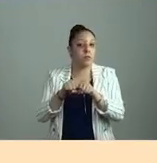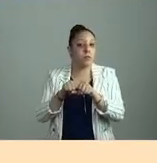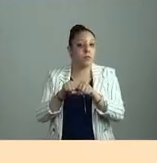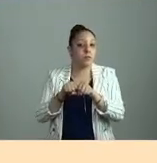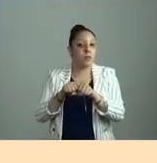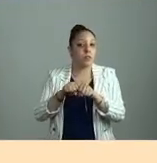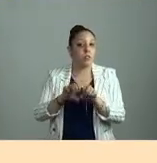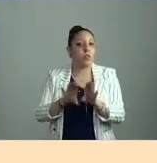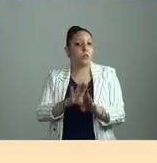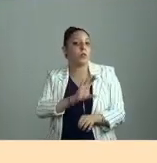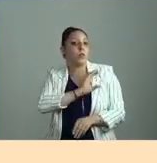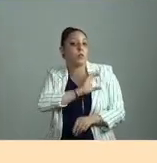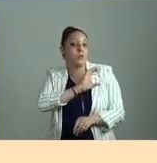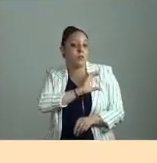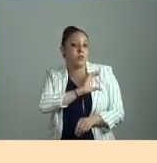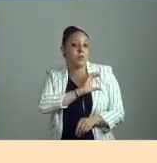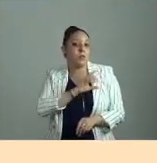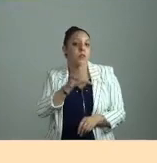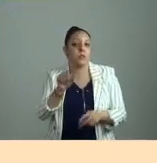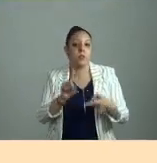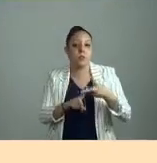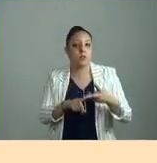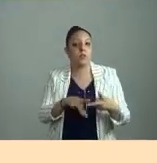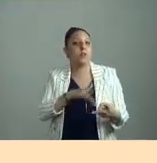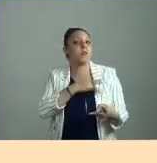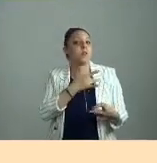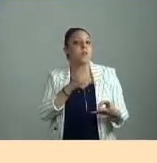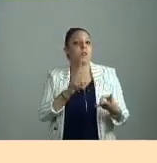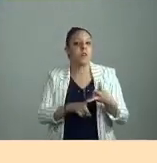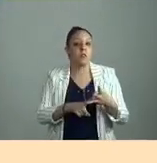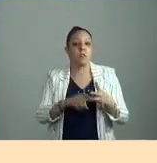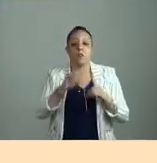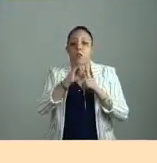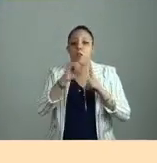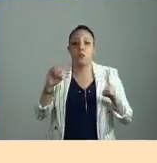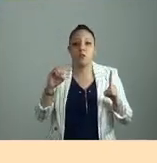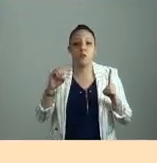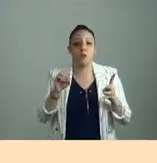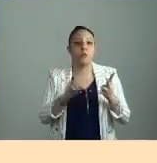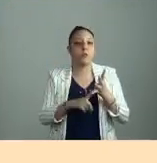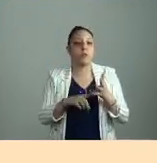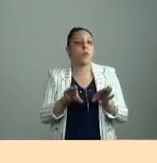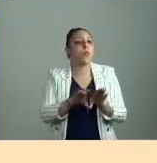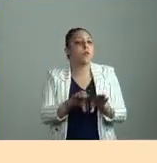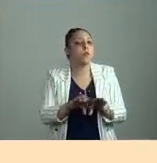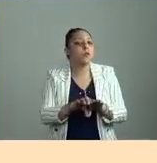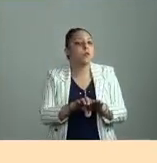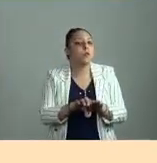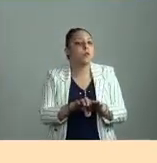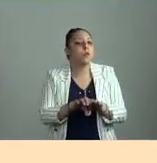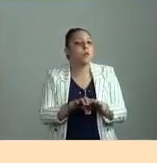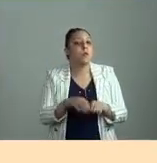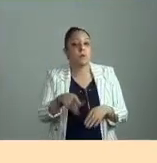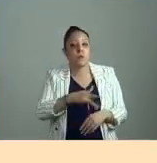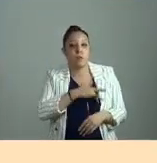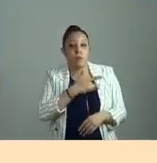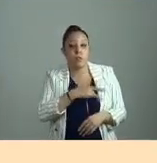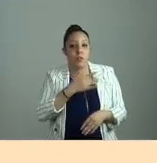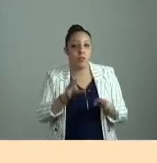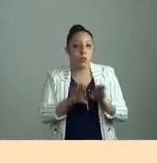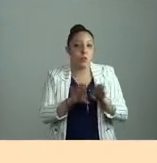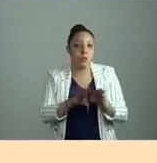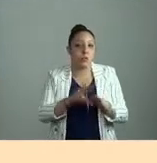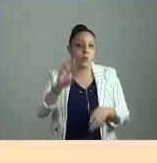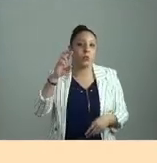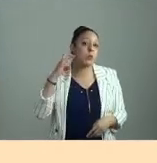ese nuevo organizada a través de la robotización del trabajo nace lo necesita